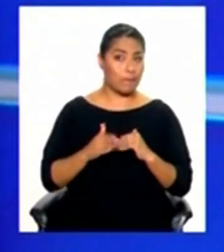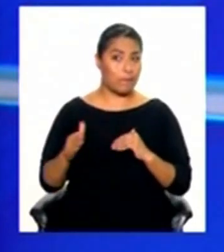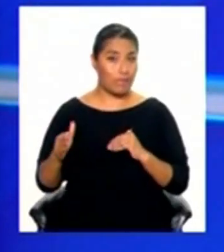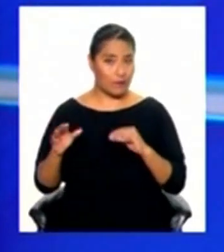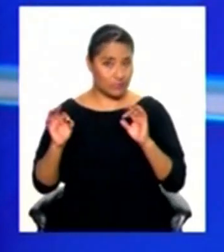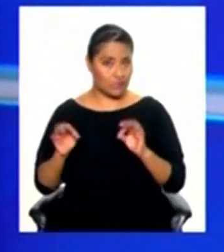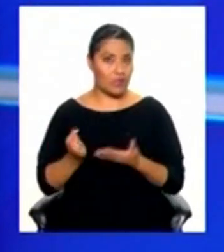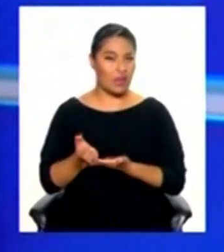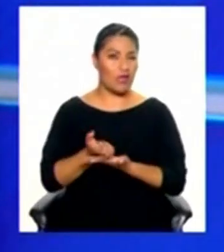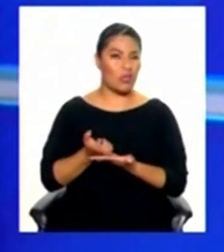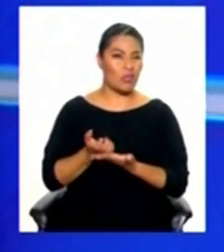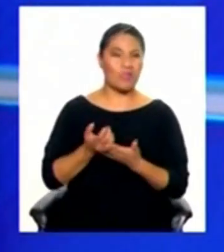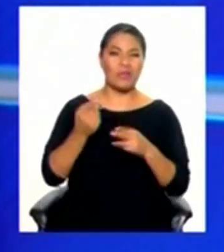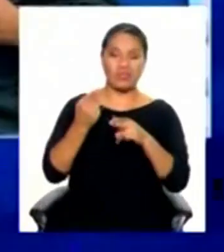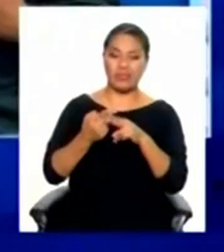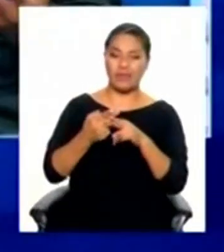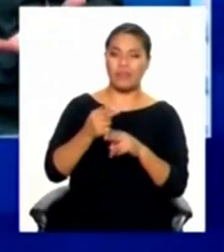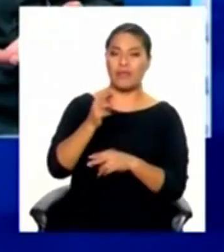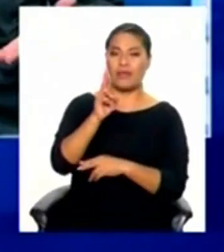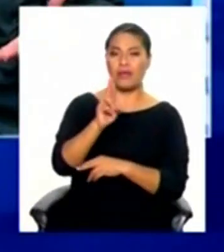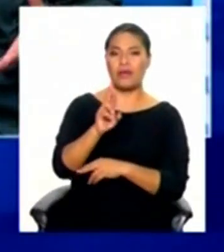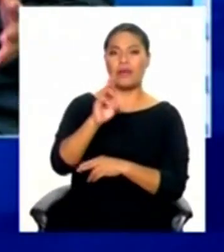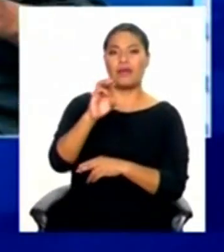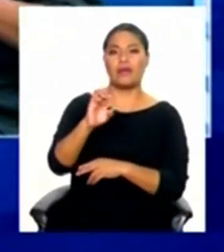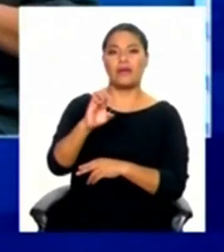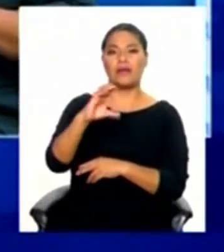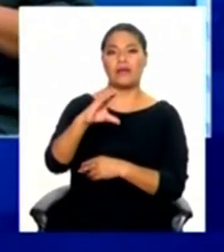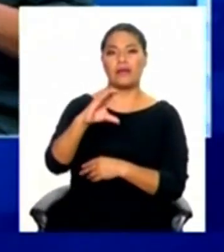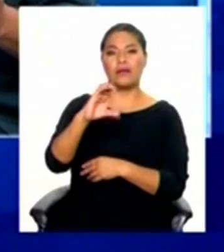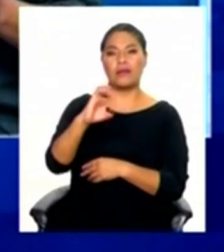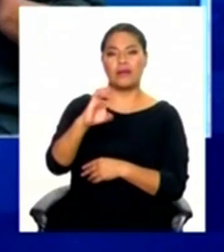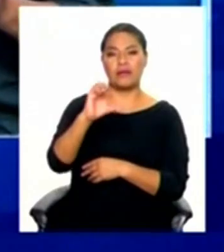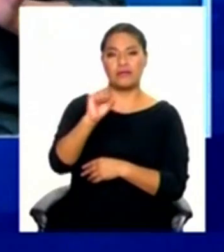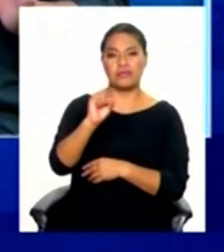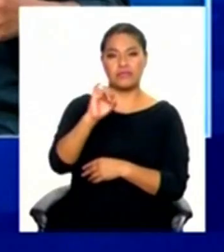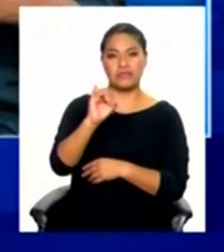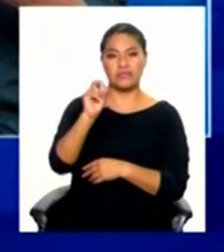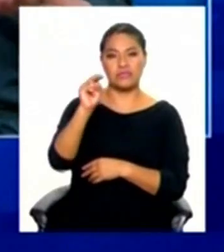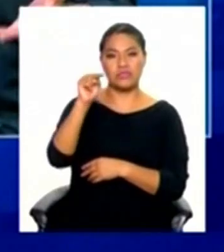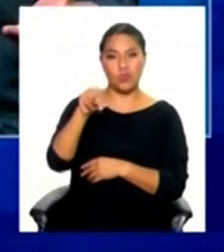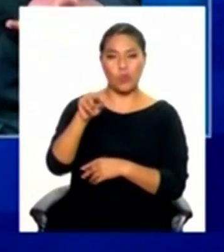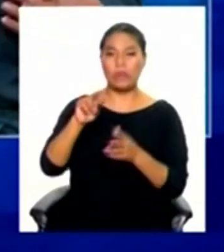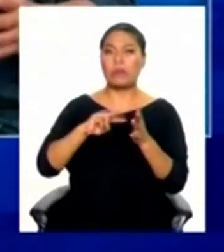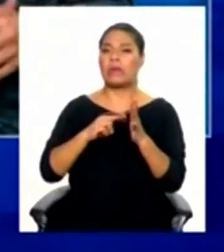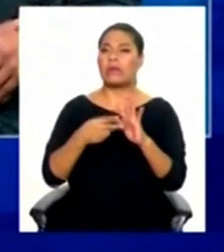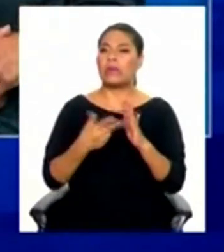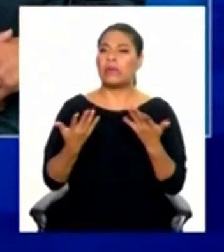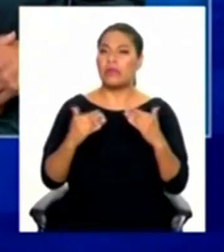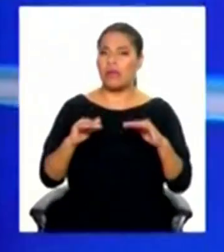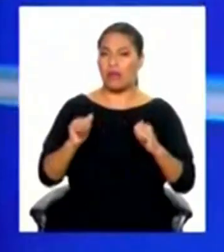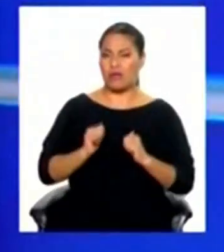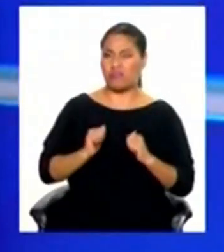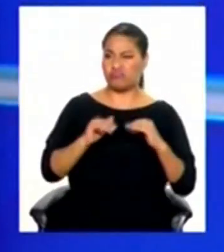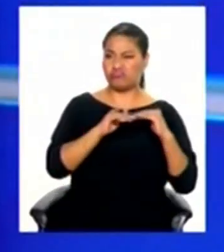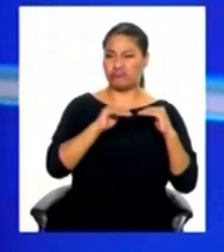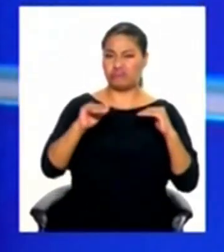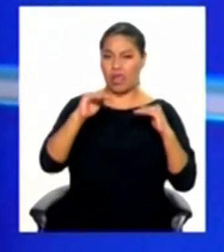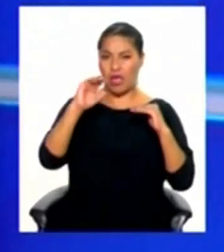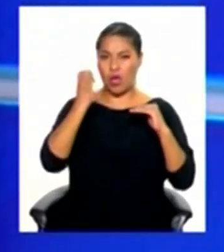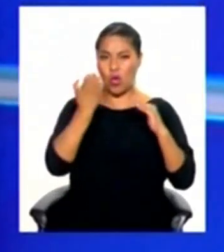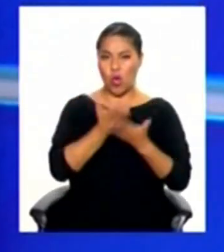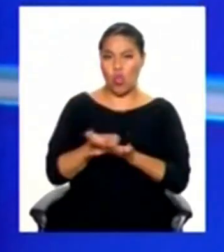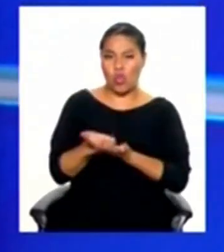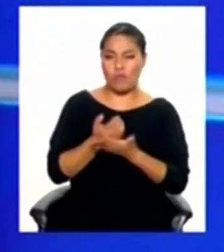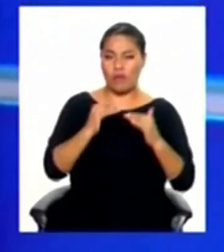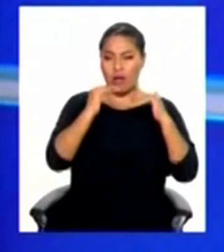expliquemos Qué cosa es la recesión para los que nos están viendo porque hasta en eso ya hay día debate sobre Qué cosa recesión sí la recepción es